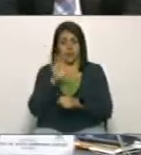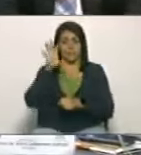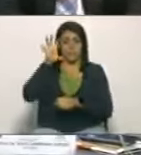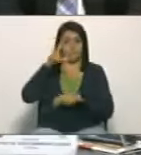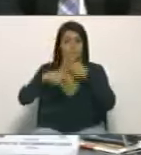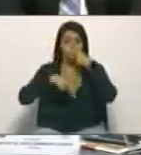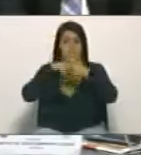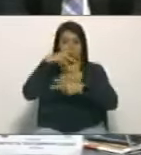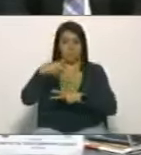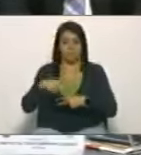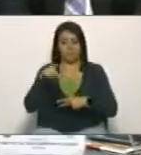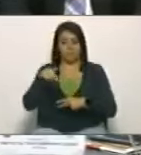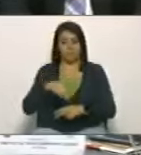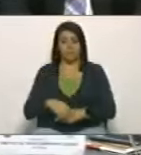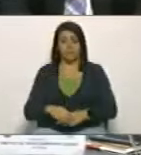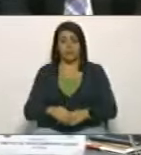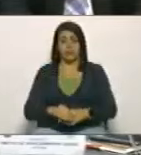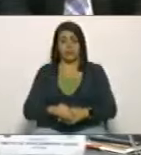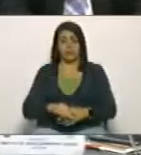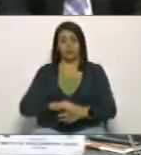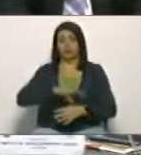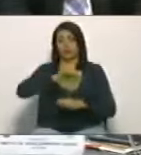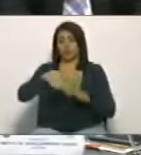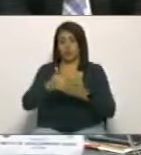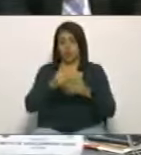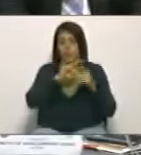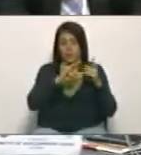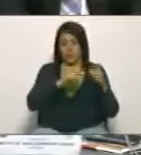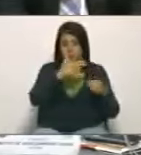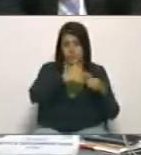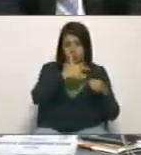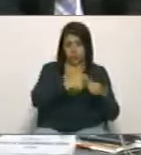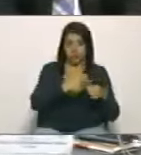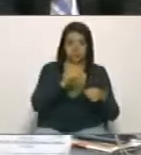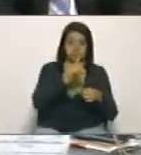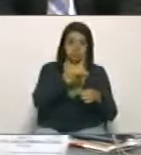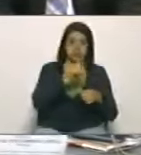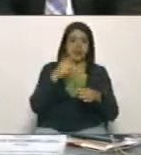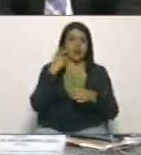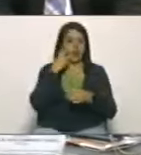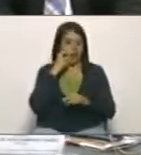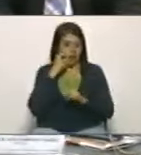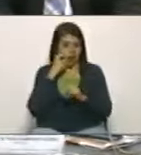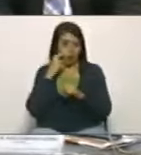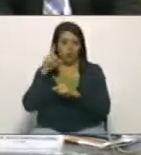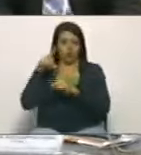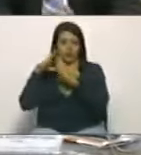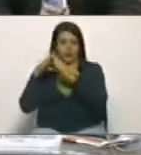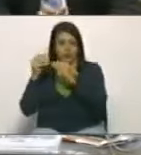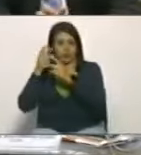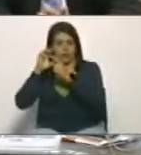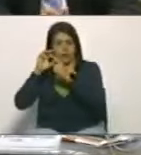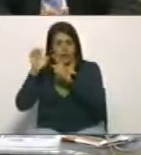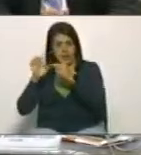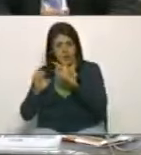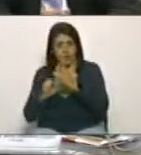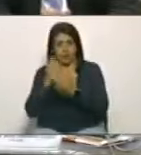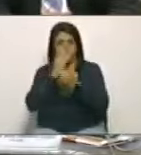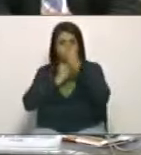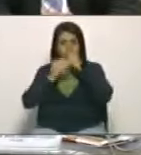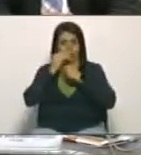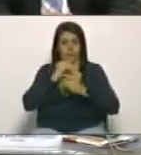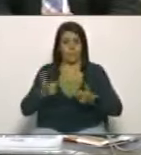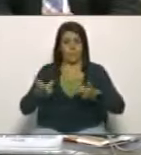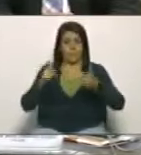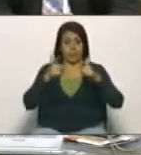país productivo en todos los sectores, no solo en materia petrolera, que seamos capaces de abastecernos de cacao y de todos los elementos para nuestra alimentación y que